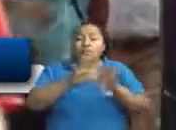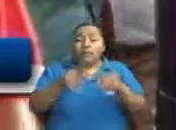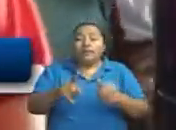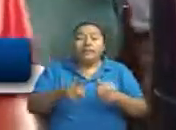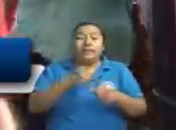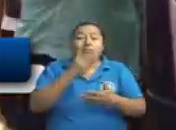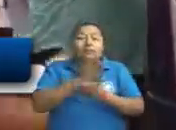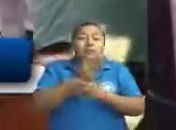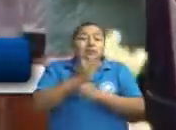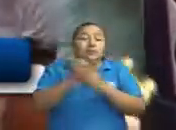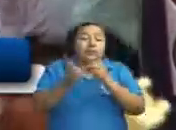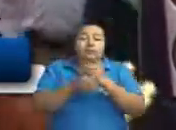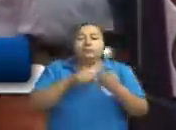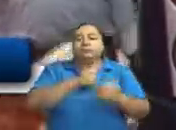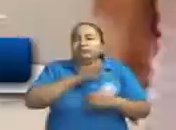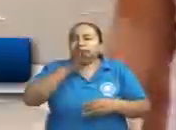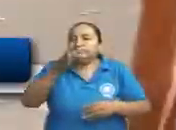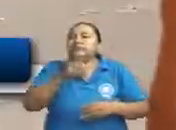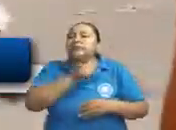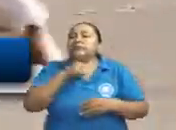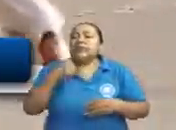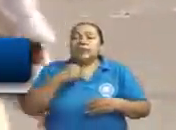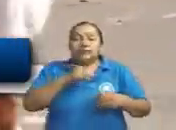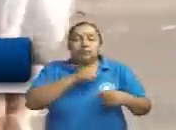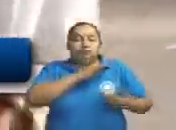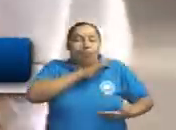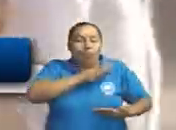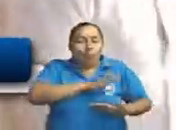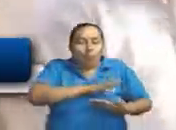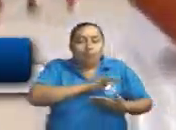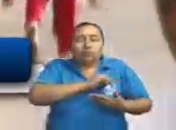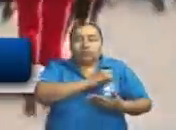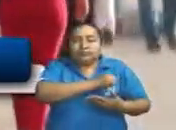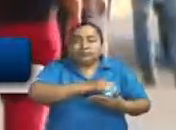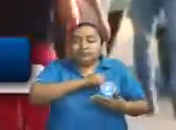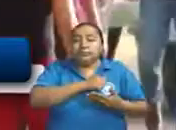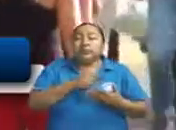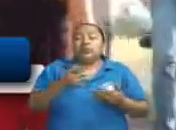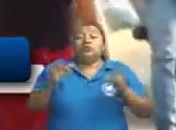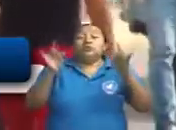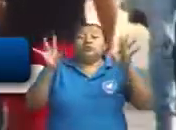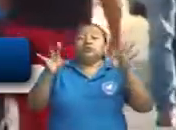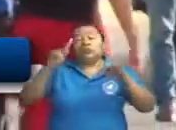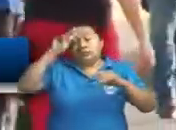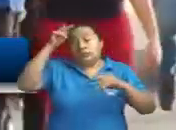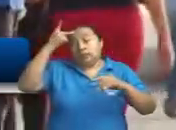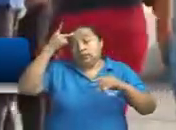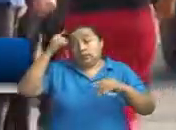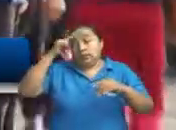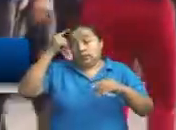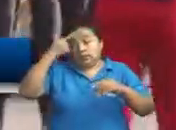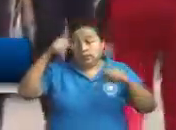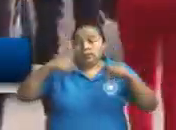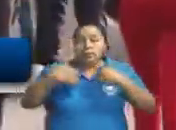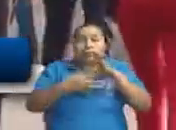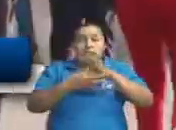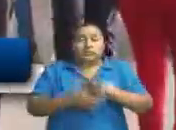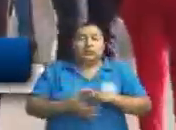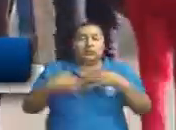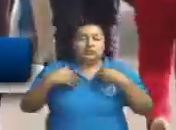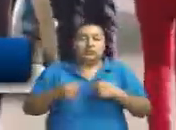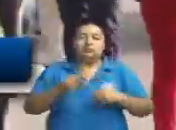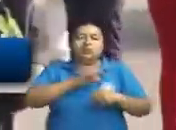que se hace es hacerse la mamografía. Afortunadamente, la política de gobierno y el sistema de salud ya tiene